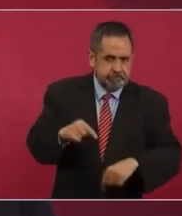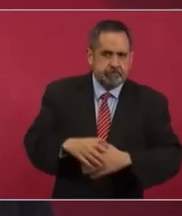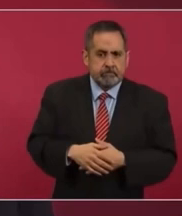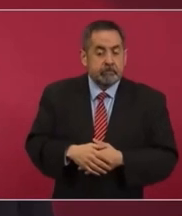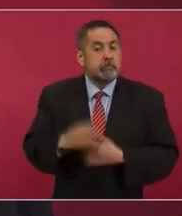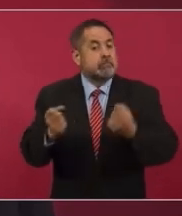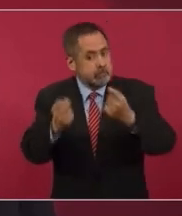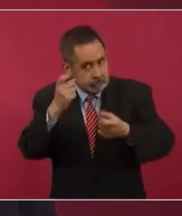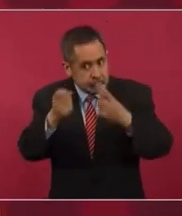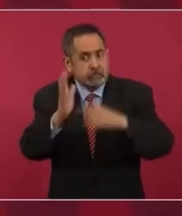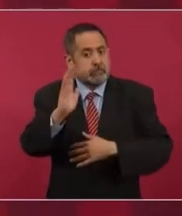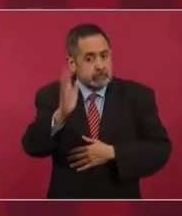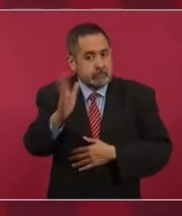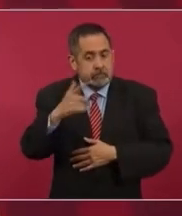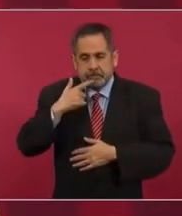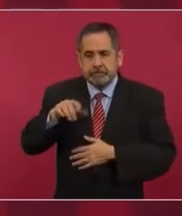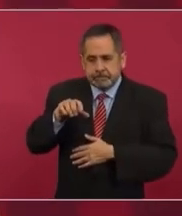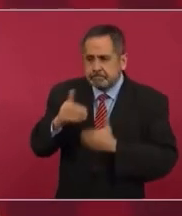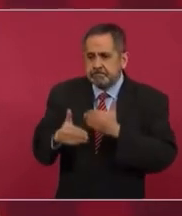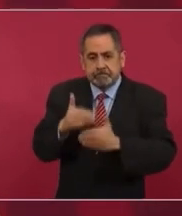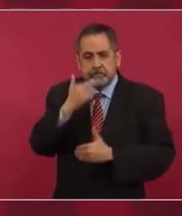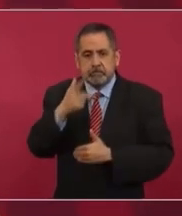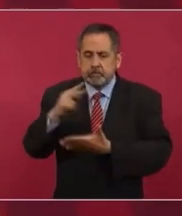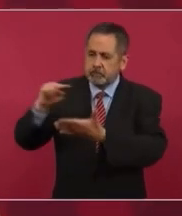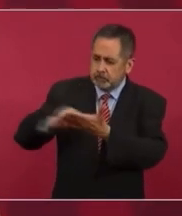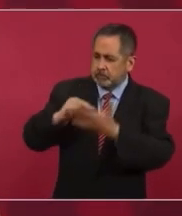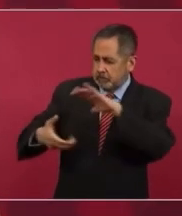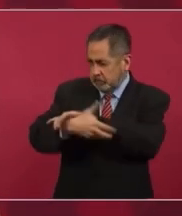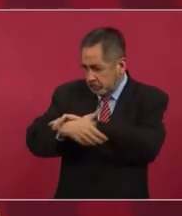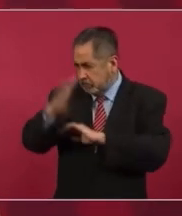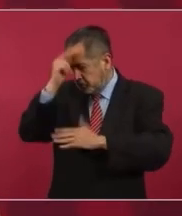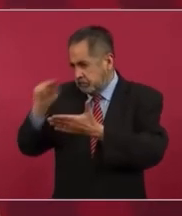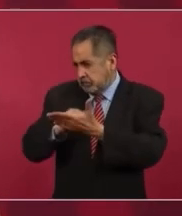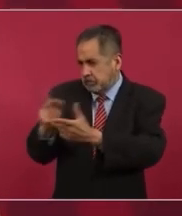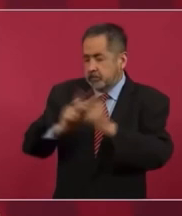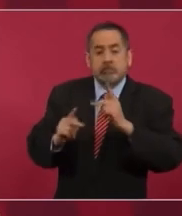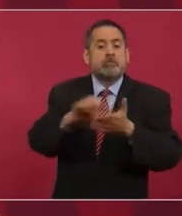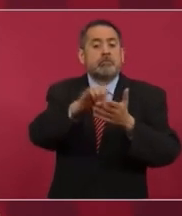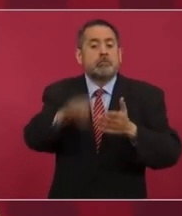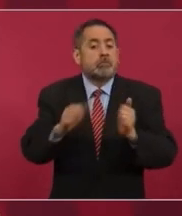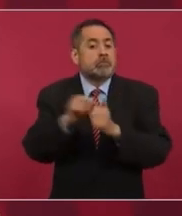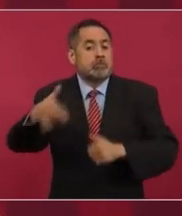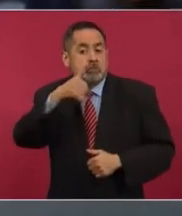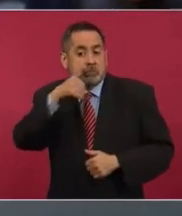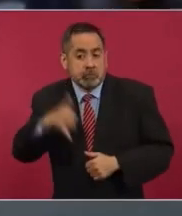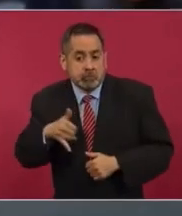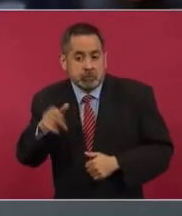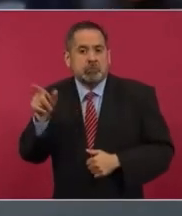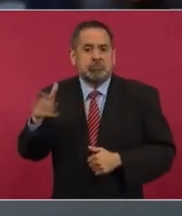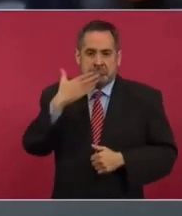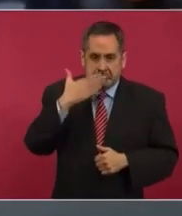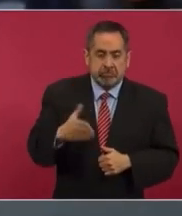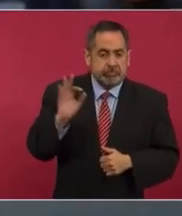Se ha logrado, como ya dije, avanzar firmando convenios como el que tenemos con Italia,